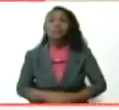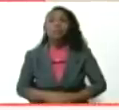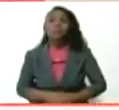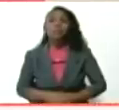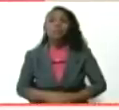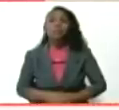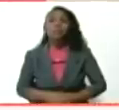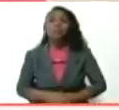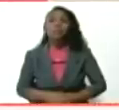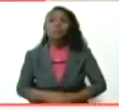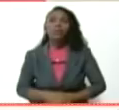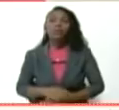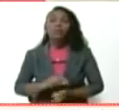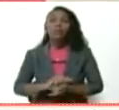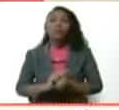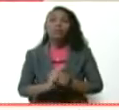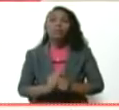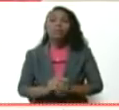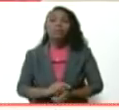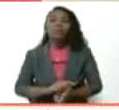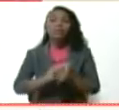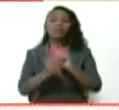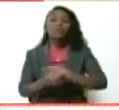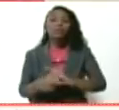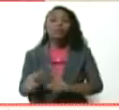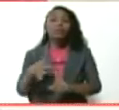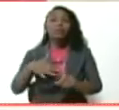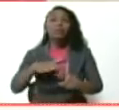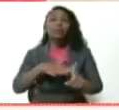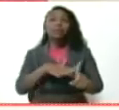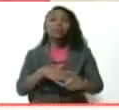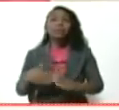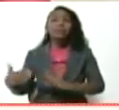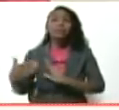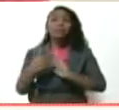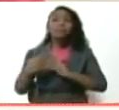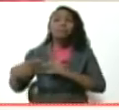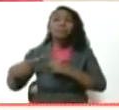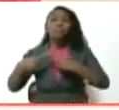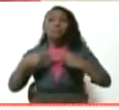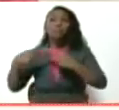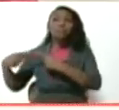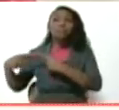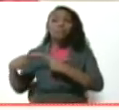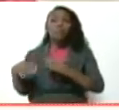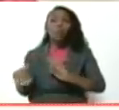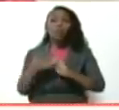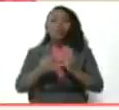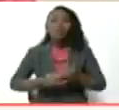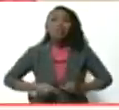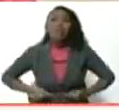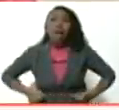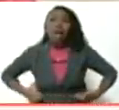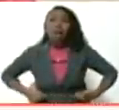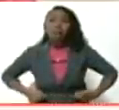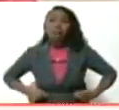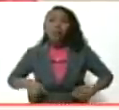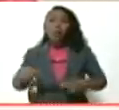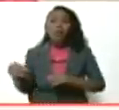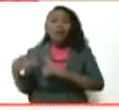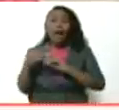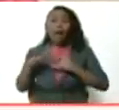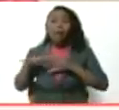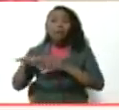pudiéramos convertirnos en una amenaza, sería una amenaza contra la guerra, una amenaza contra el hambre, una amenaza contra el